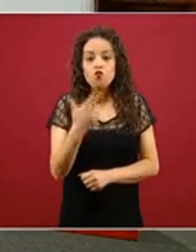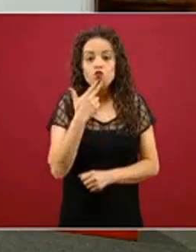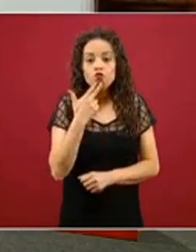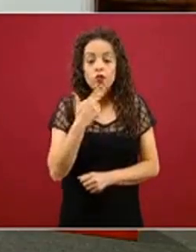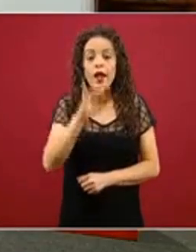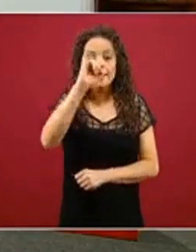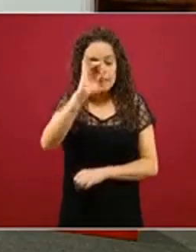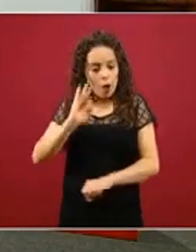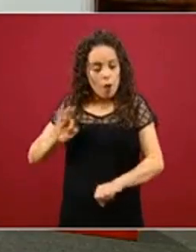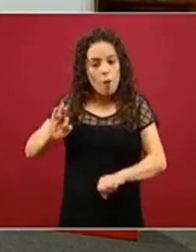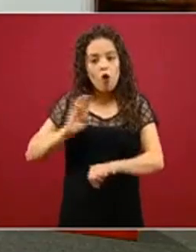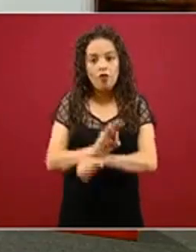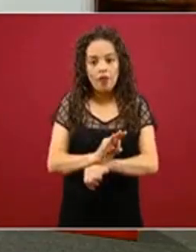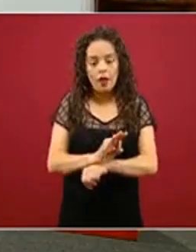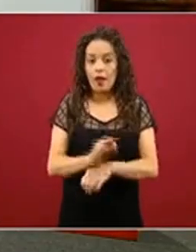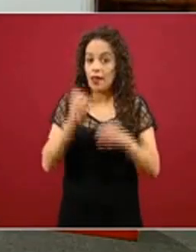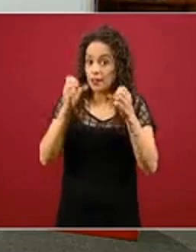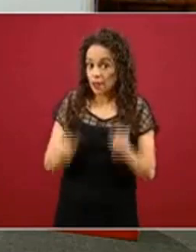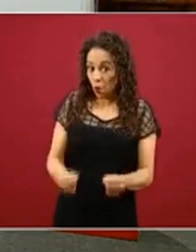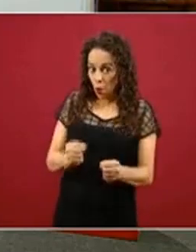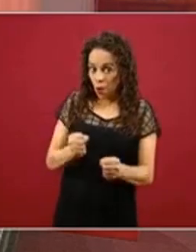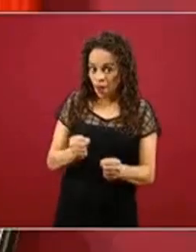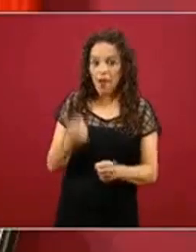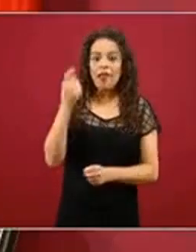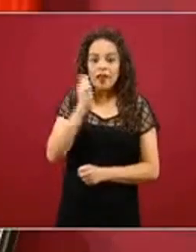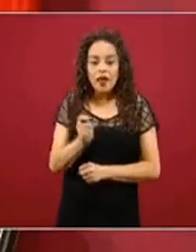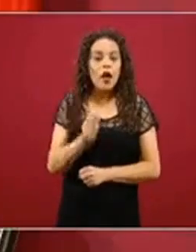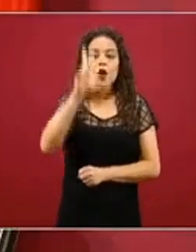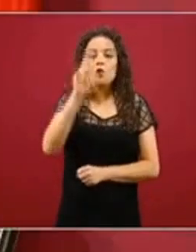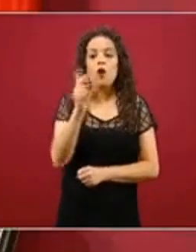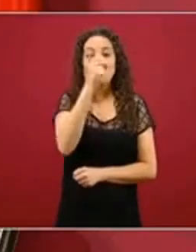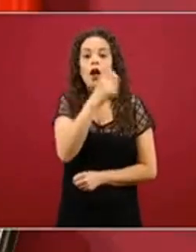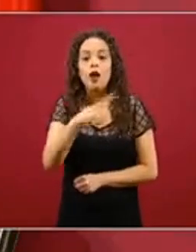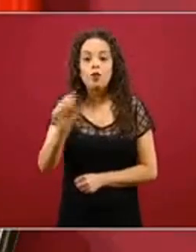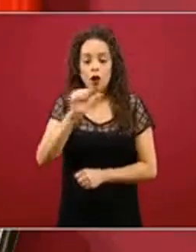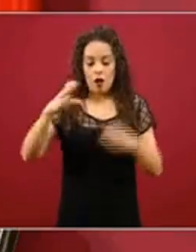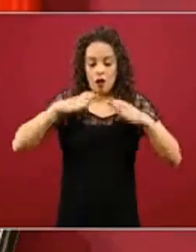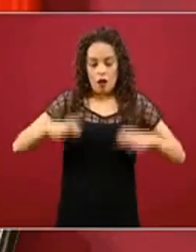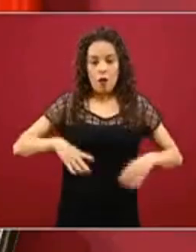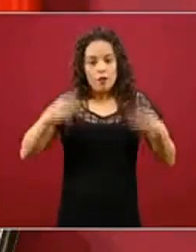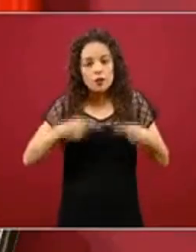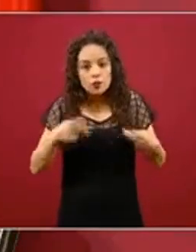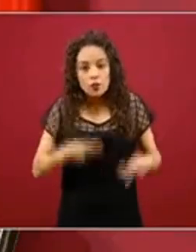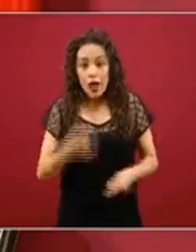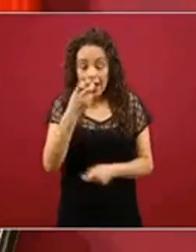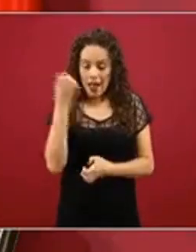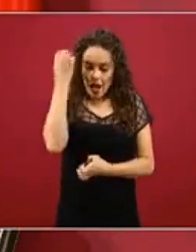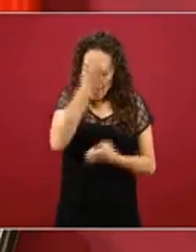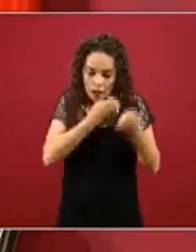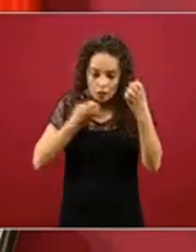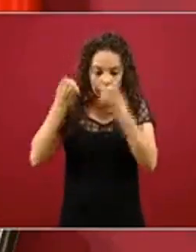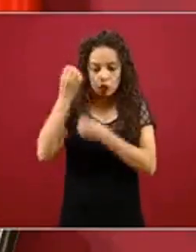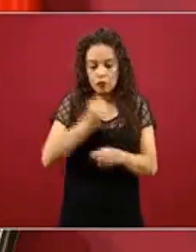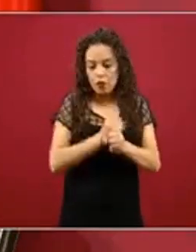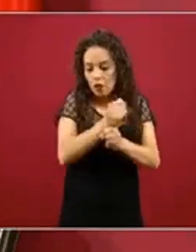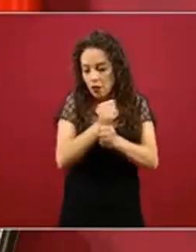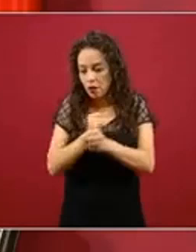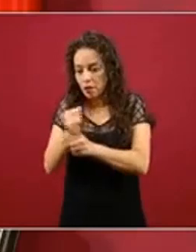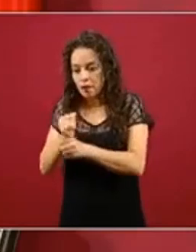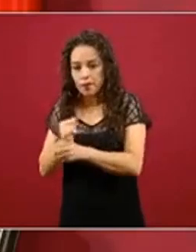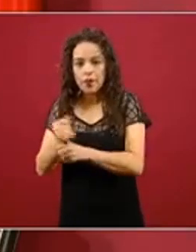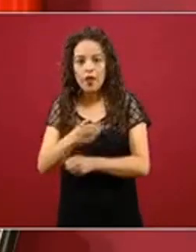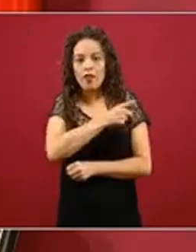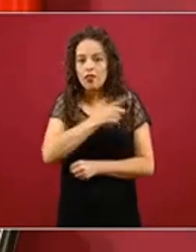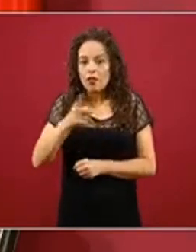realmente proteja, seguridad es que no cause un daño. Y estos son estudios que están muy bien definidos, que